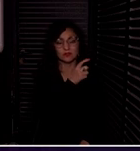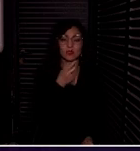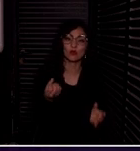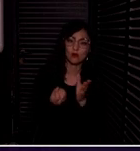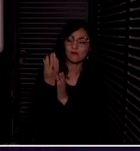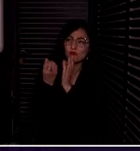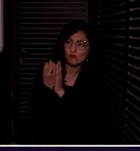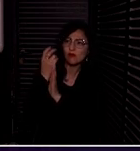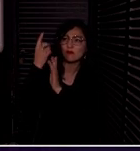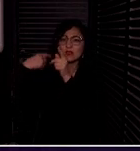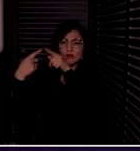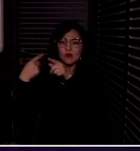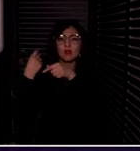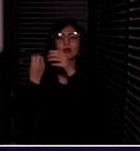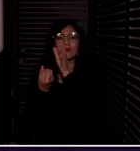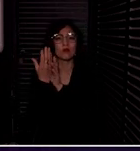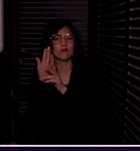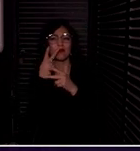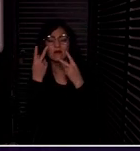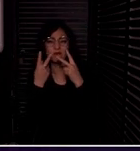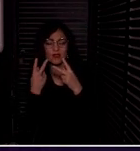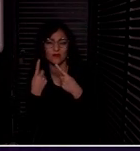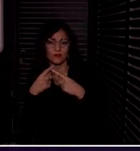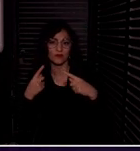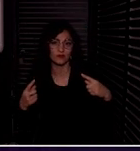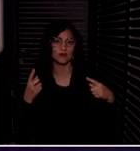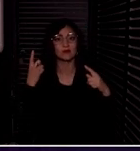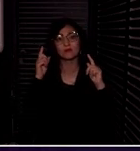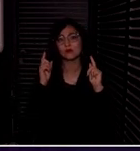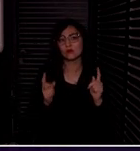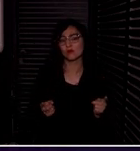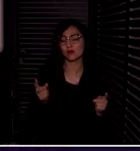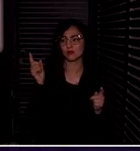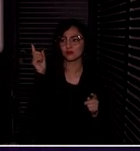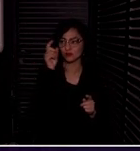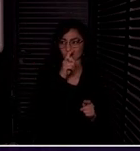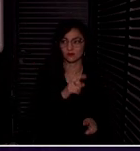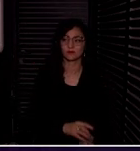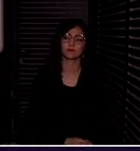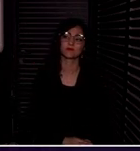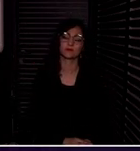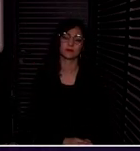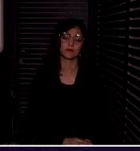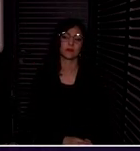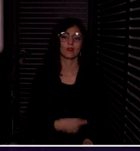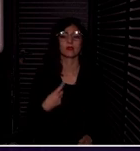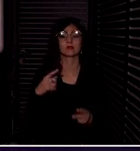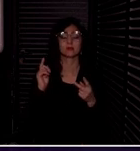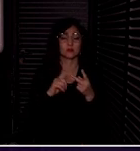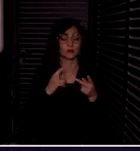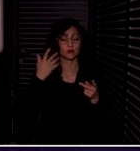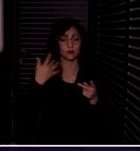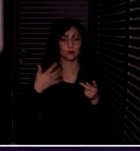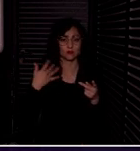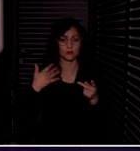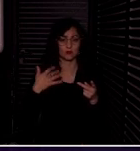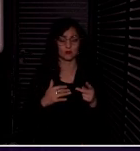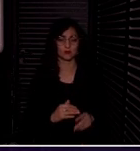narrativas, nuevos escenarios para el desarrollo del audiovisual. El segundo y fundamental es la